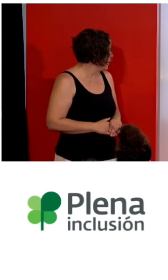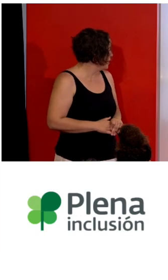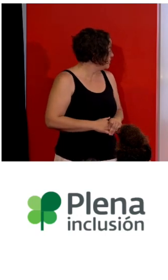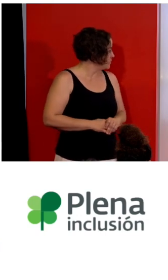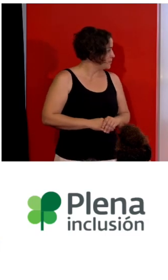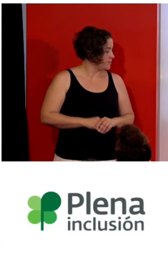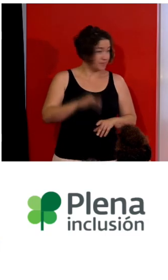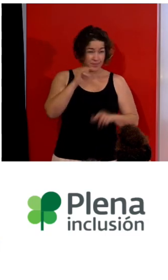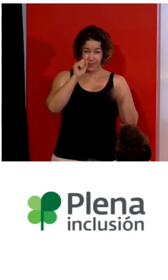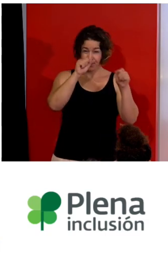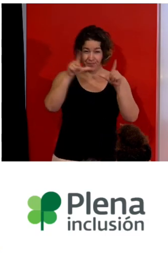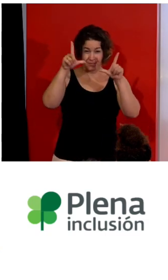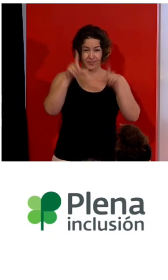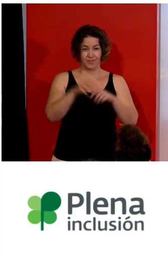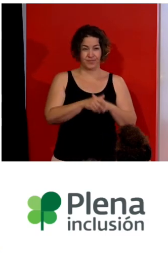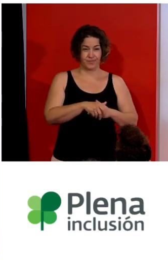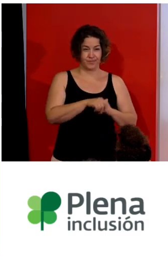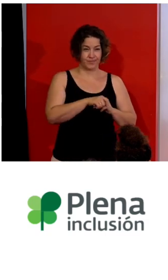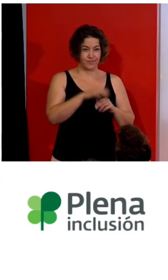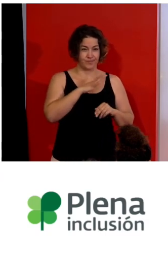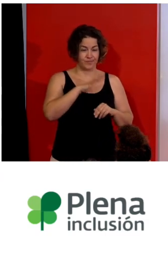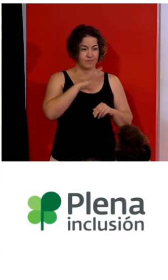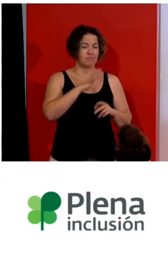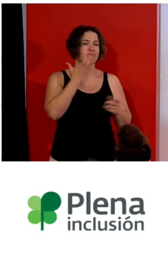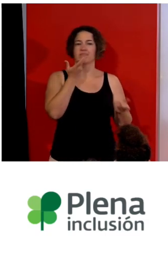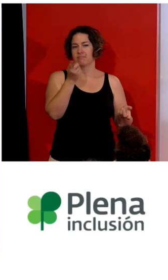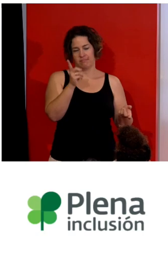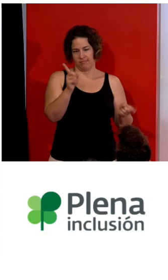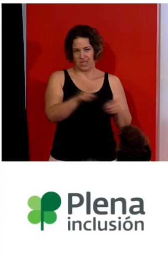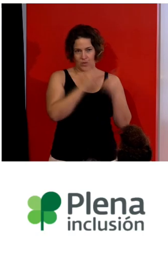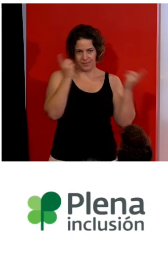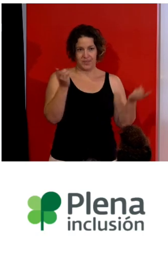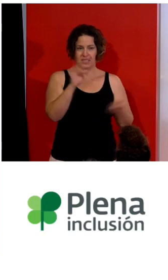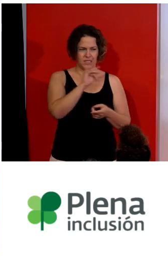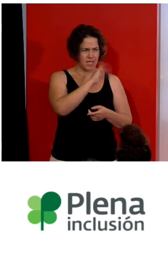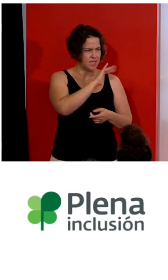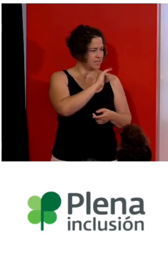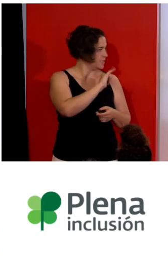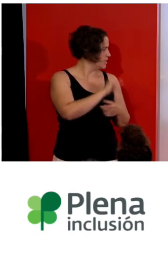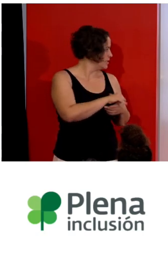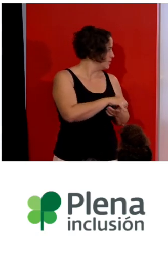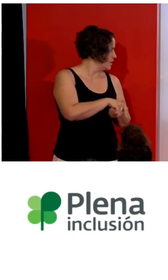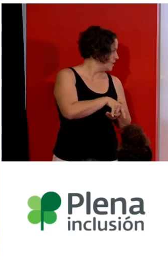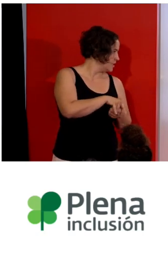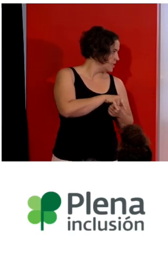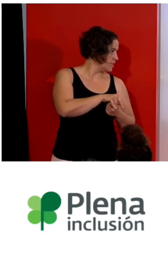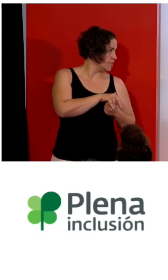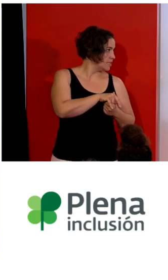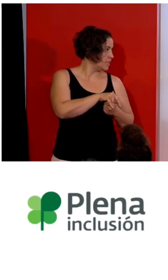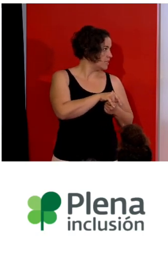¿Tenéis una presentación, por favor? Si no, es igual, ¿eh? Sí, está, la tienen. Ah, vale.